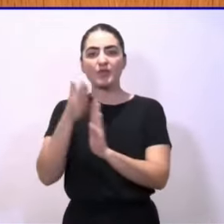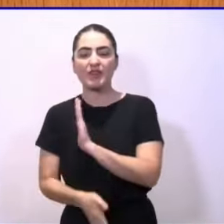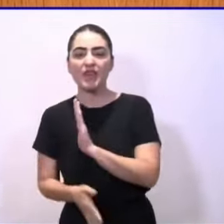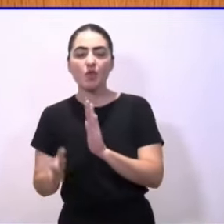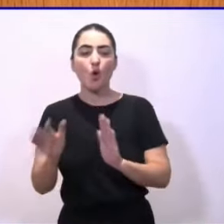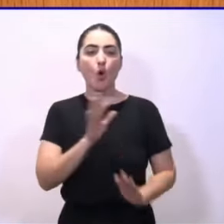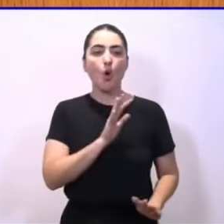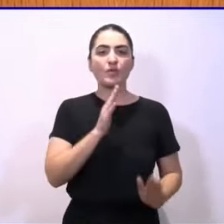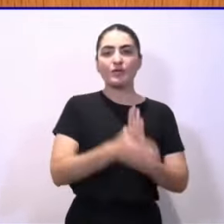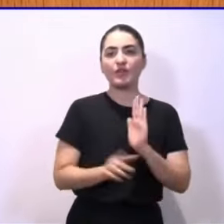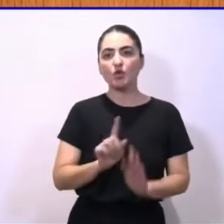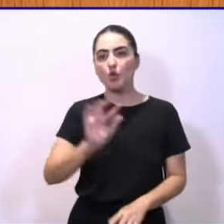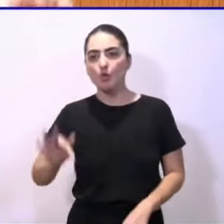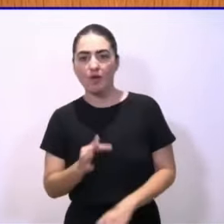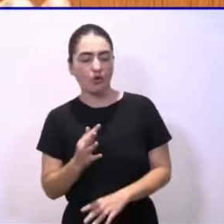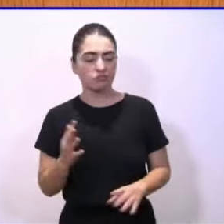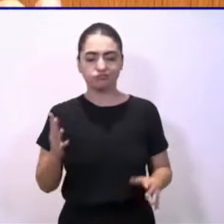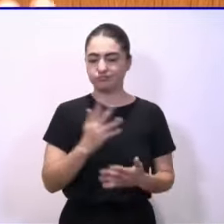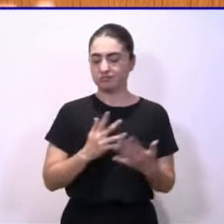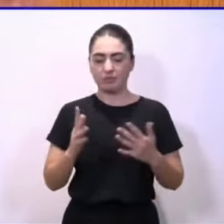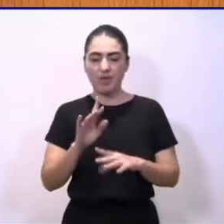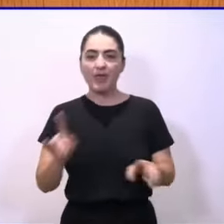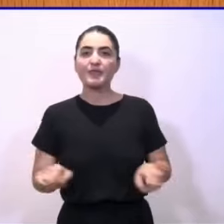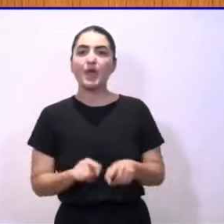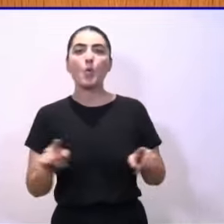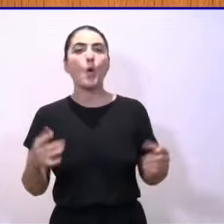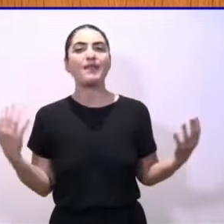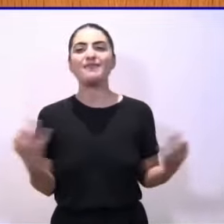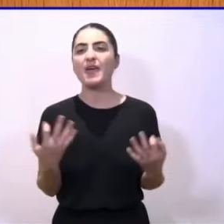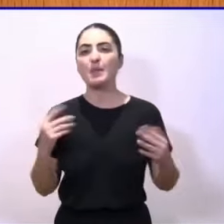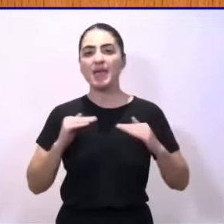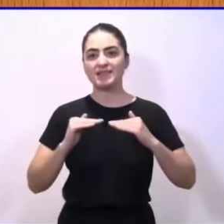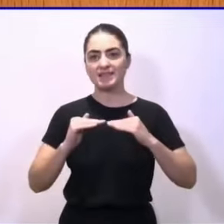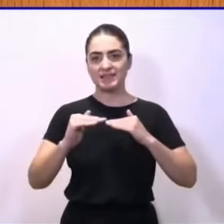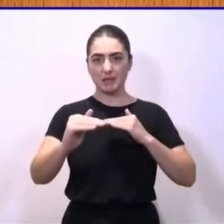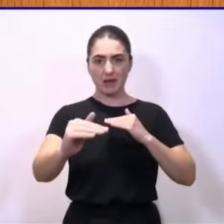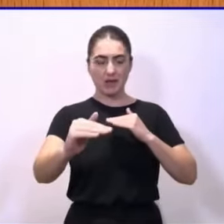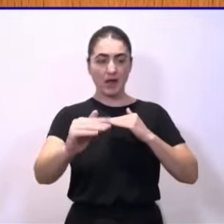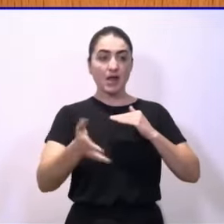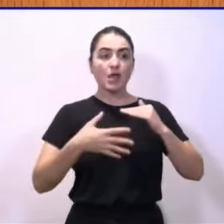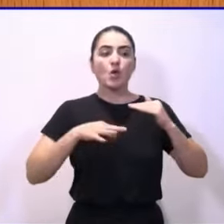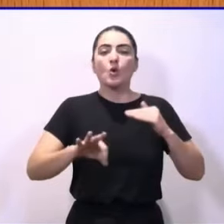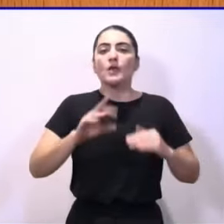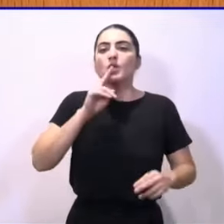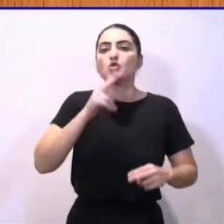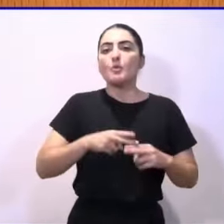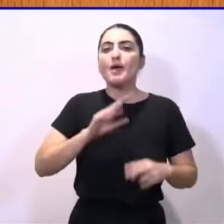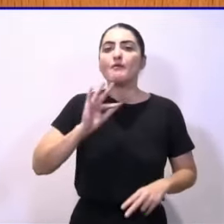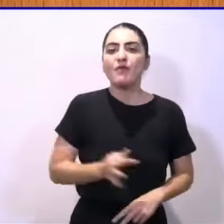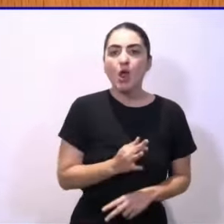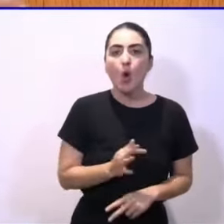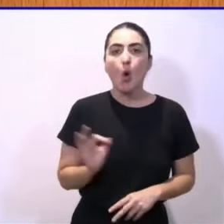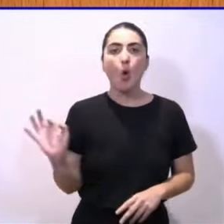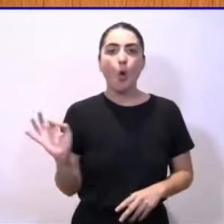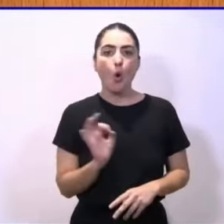fijos, da igual. La cuestión es que hay que estabilizarlos. Y lo pueden llamar fijeza, lo pueden